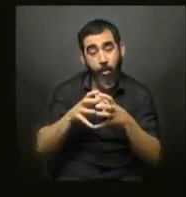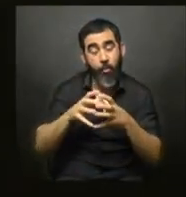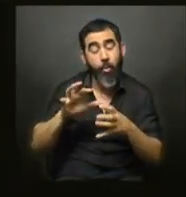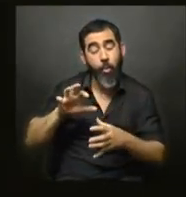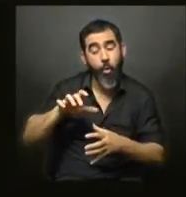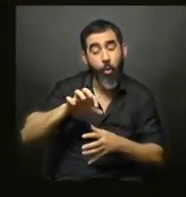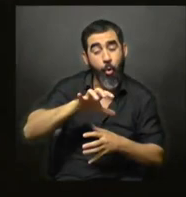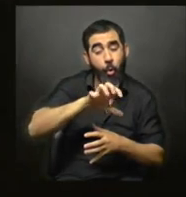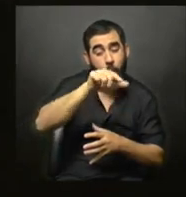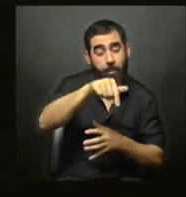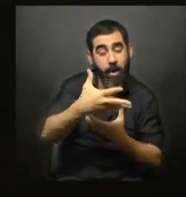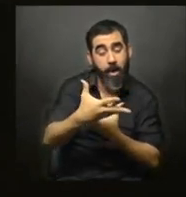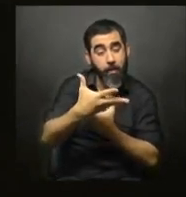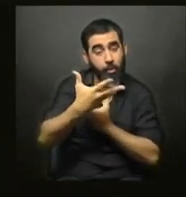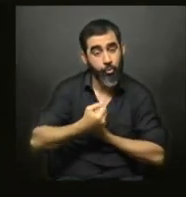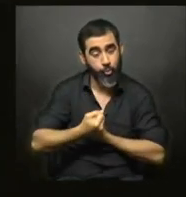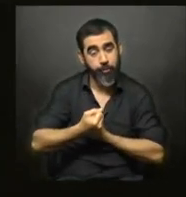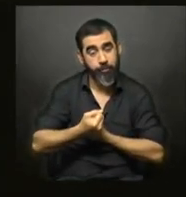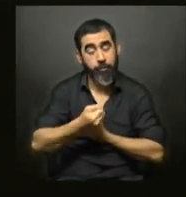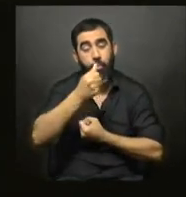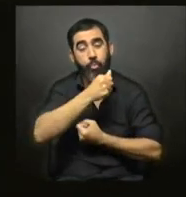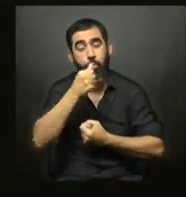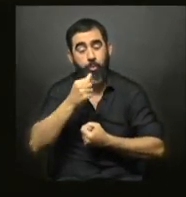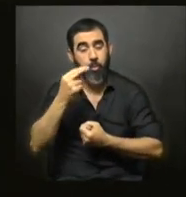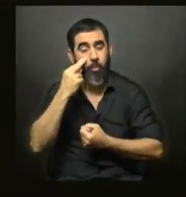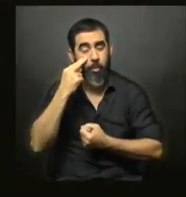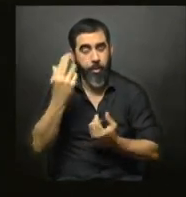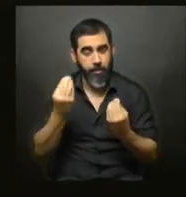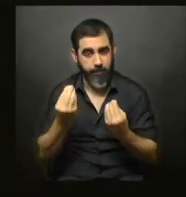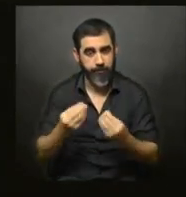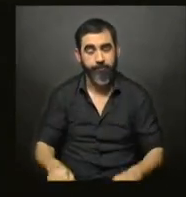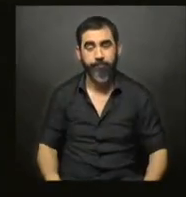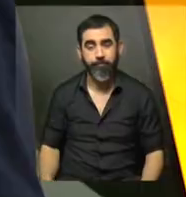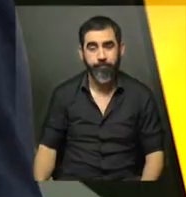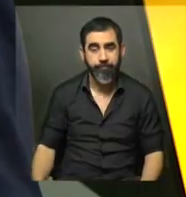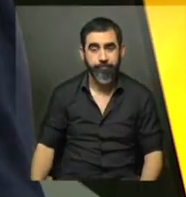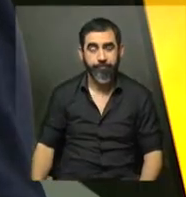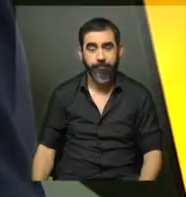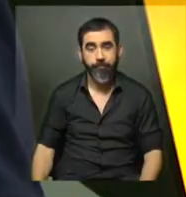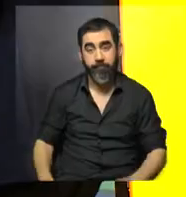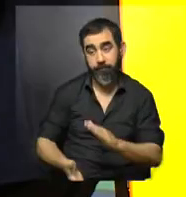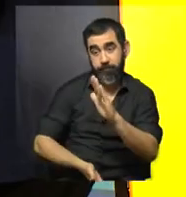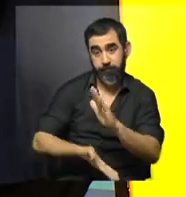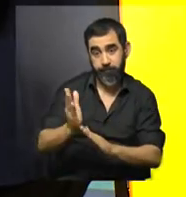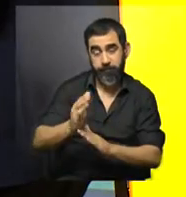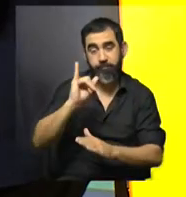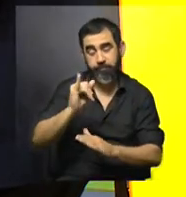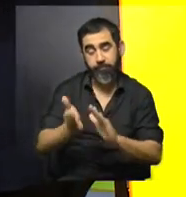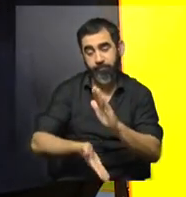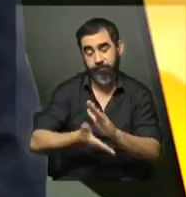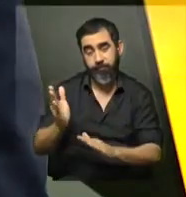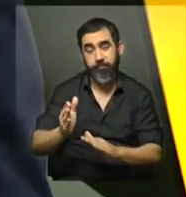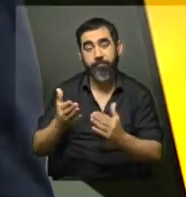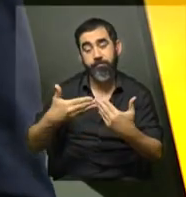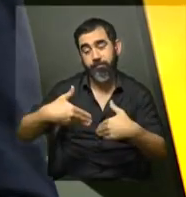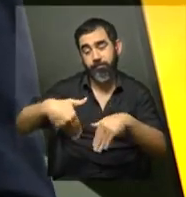en el hormiguero que nos está ayudando a resolver el enigma. ¿Te dejamos? ¿Se van al hormiguero? Sí, sí. Muy bien, los dejo,